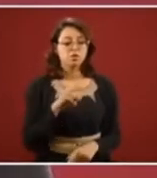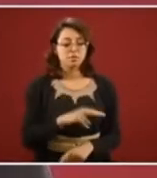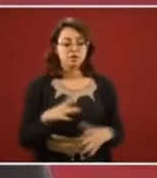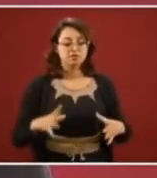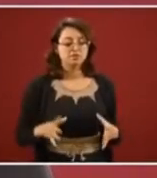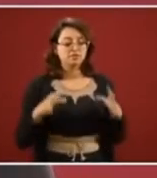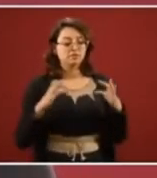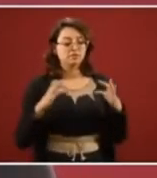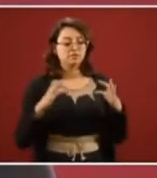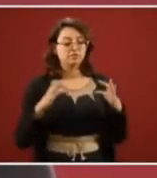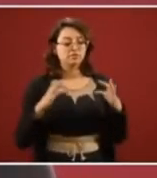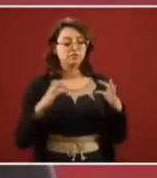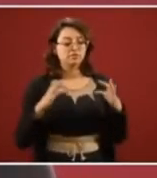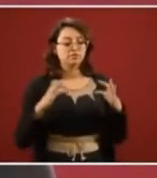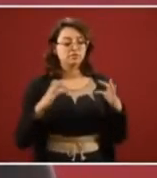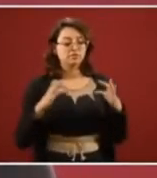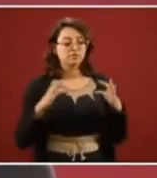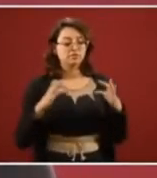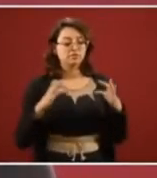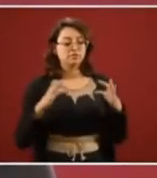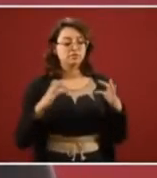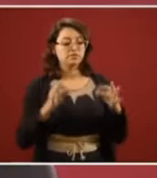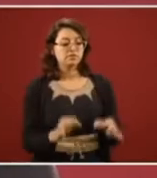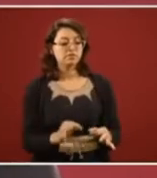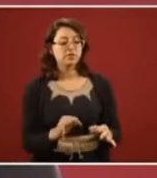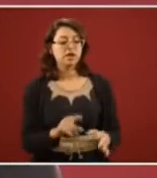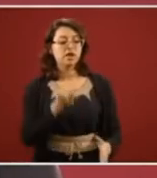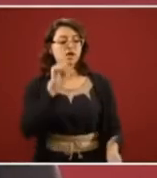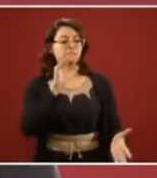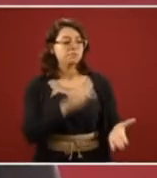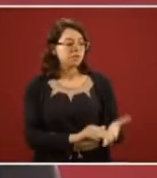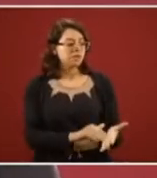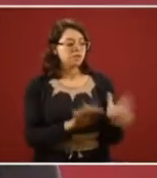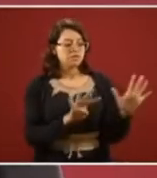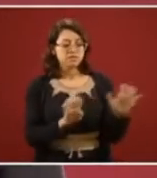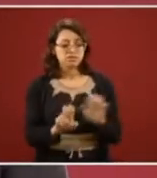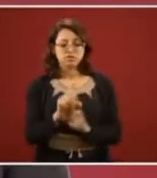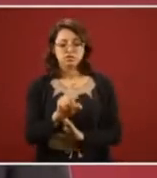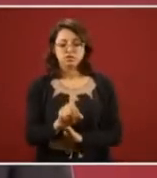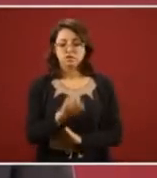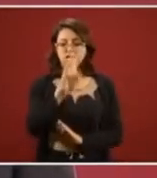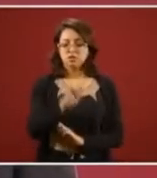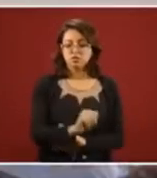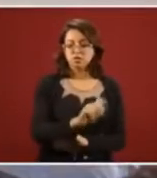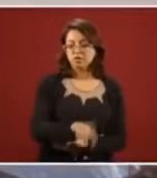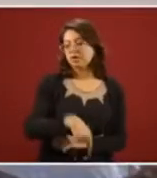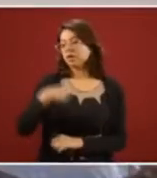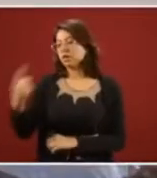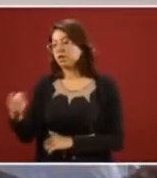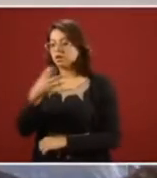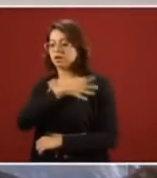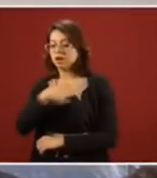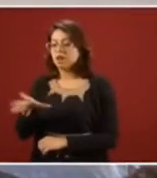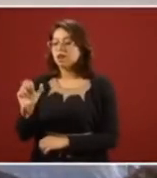1939 en nine interina lineal cárdenas gobierna